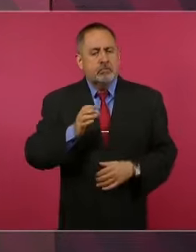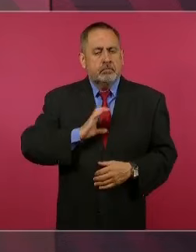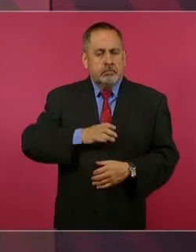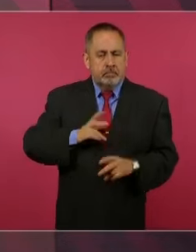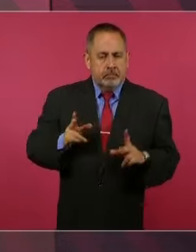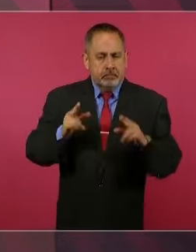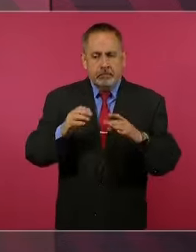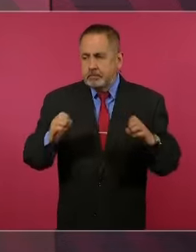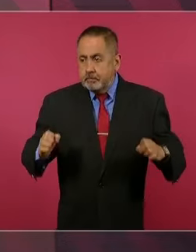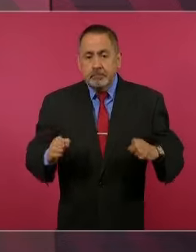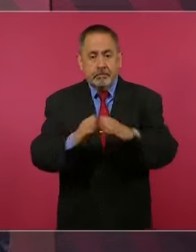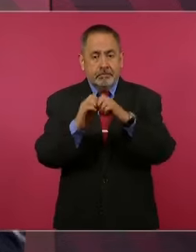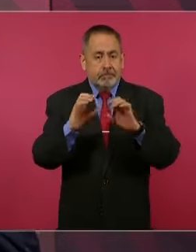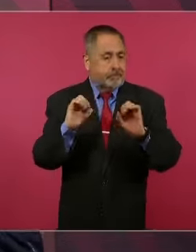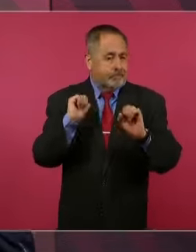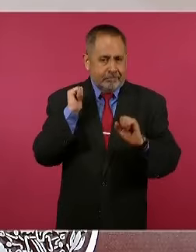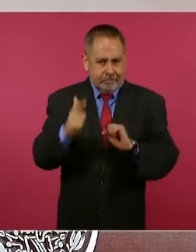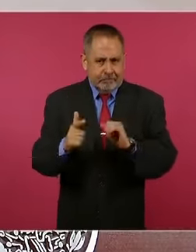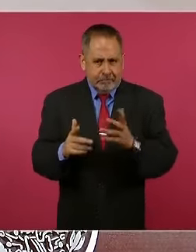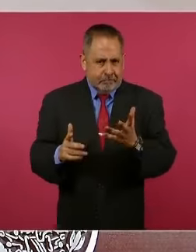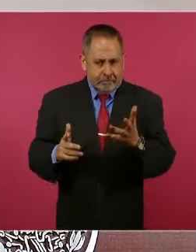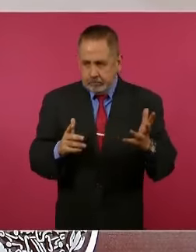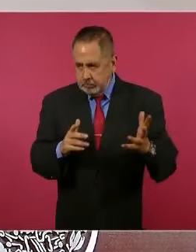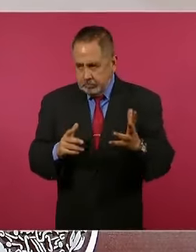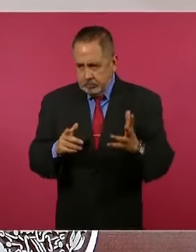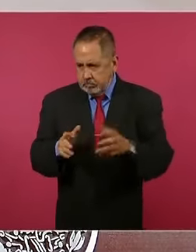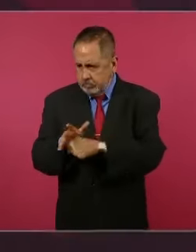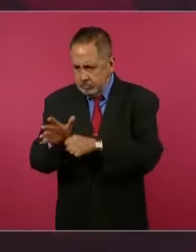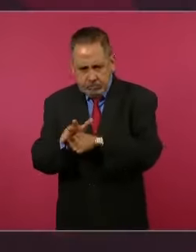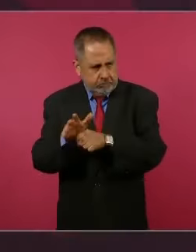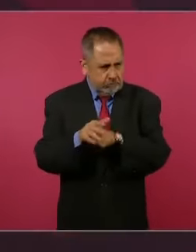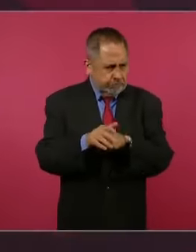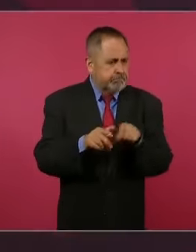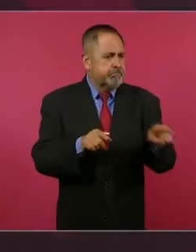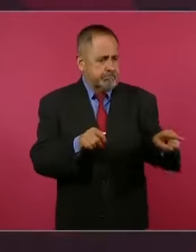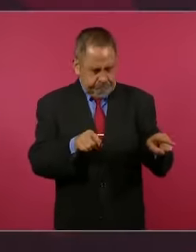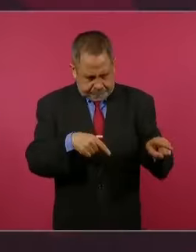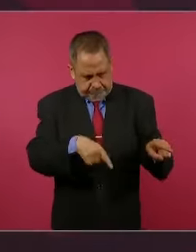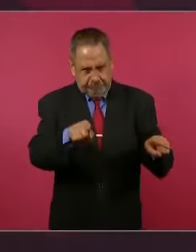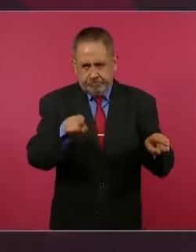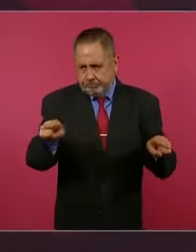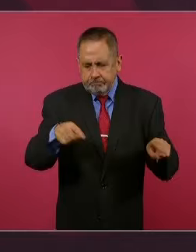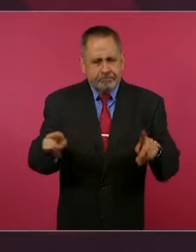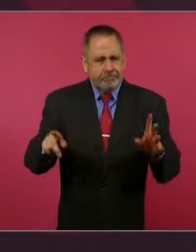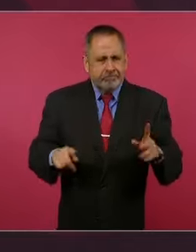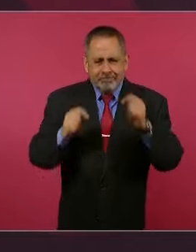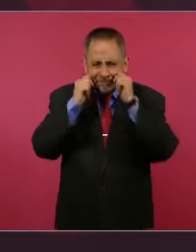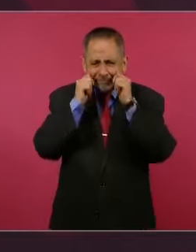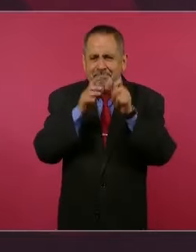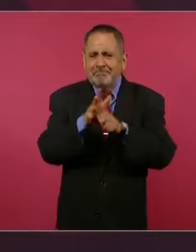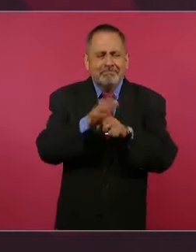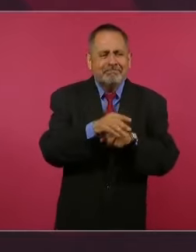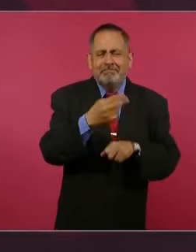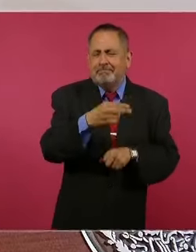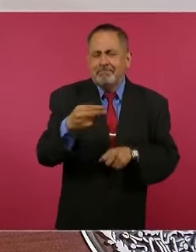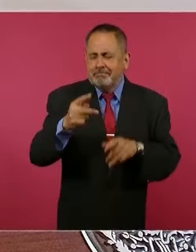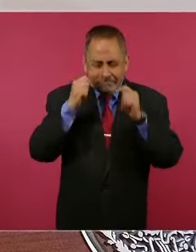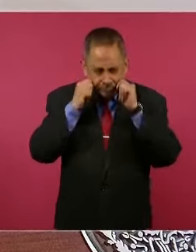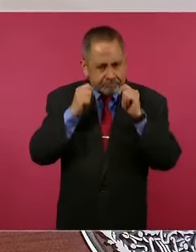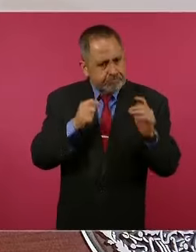emergencias y algo importante el primer nivel de atención